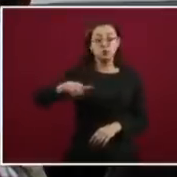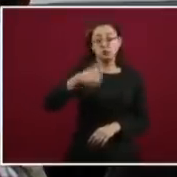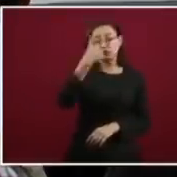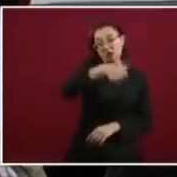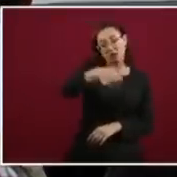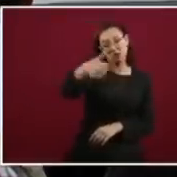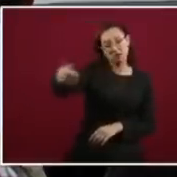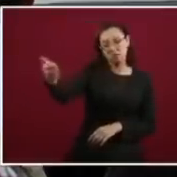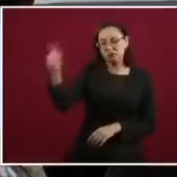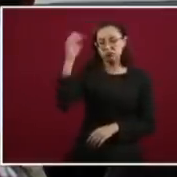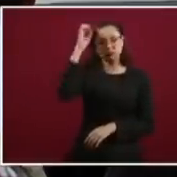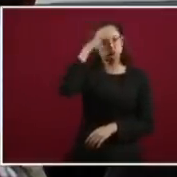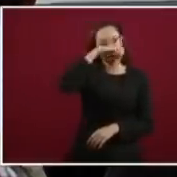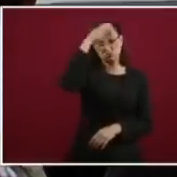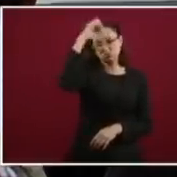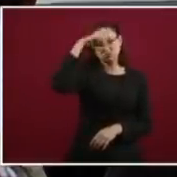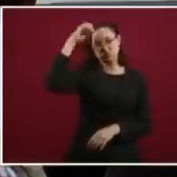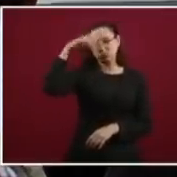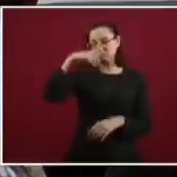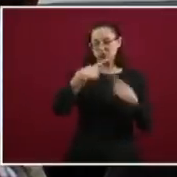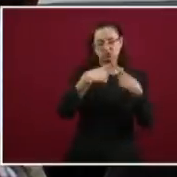tomando su